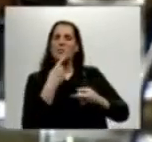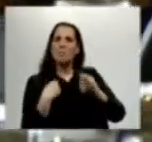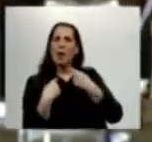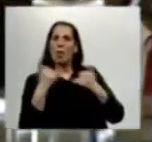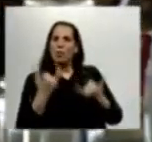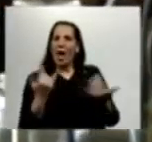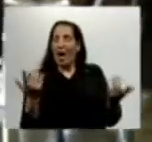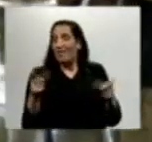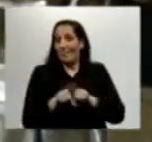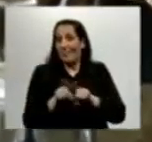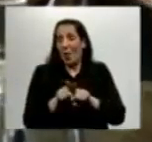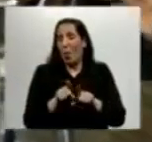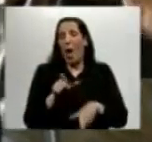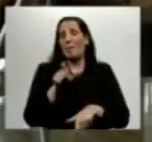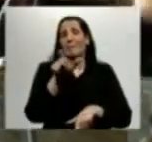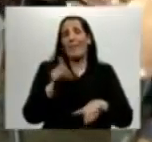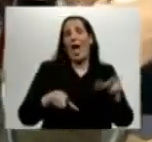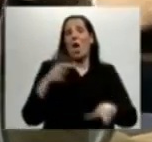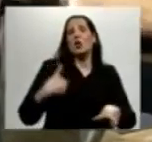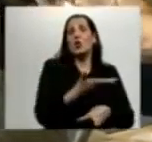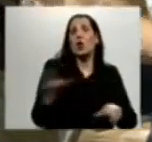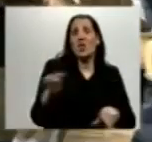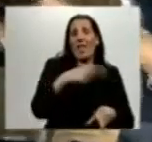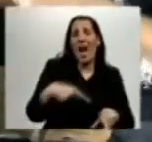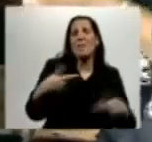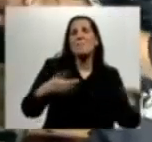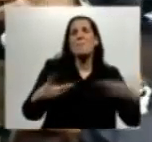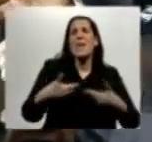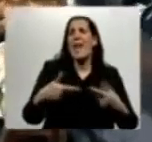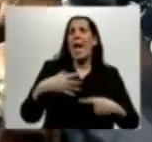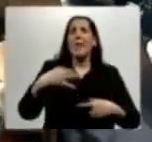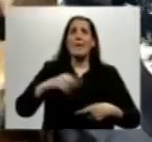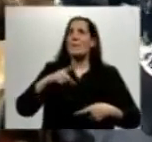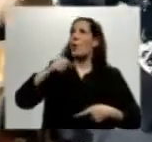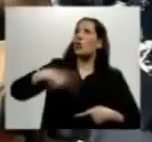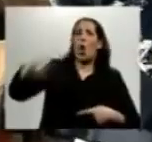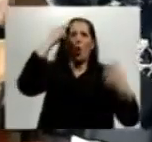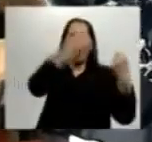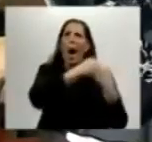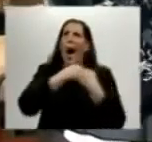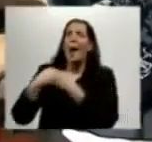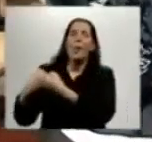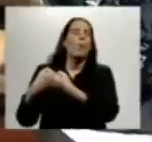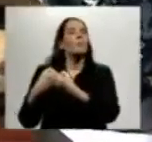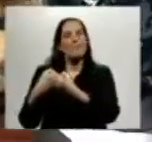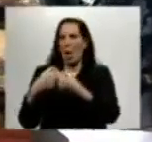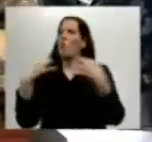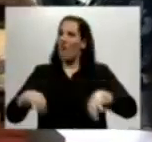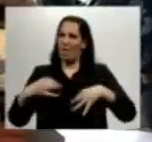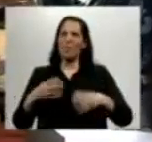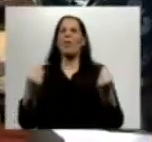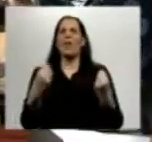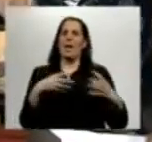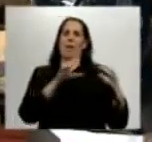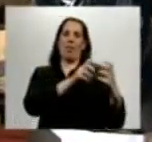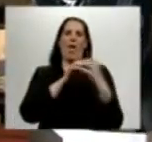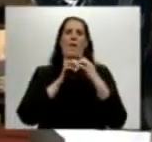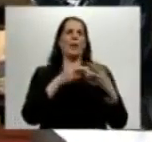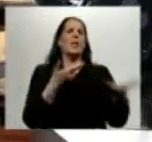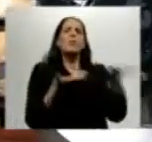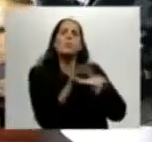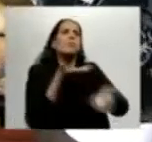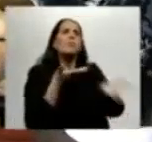la sociedad. La sociedad no reclama que estemos en todo de acuerdo, pero que por lo menos tengamos la valentía de sentarnos a debatir las diferencias y no